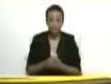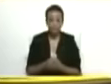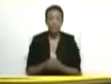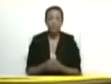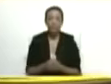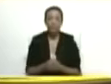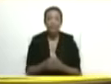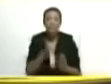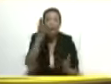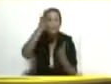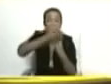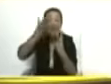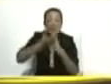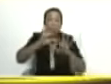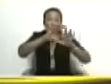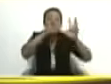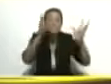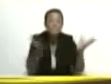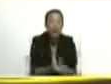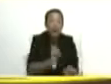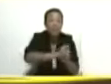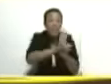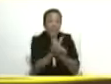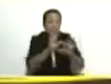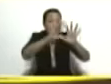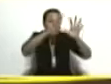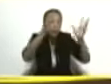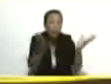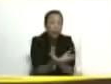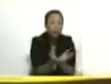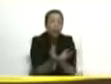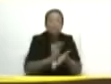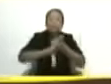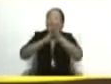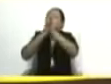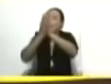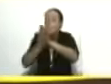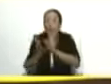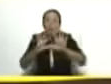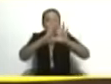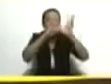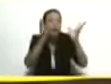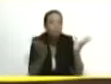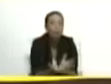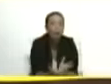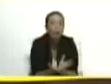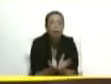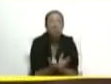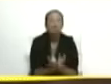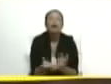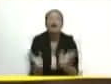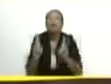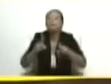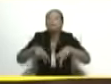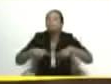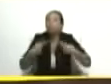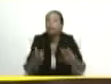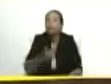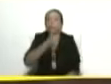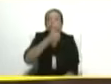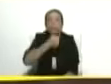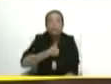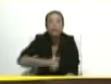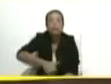En medio de la pandemia. Luego cayó la pandemia y tuvimos que